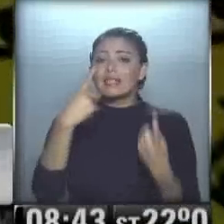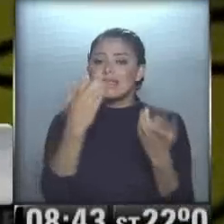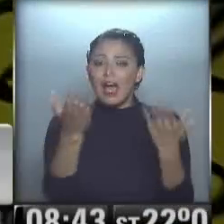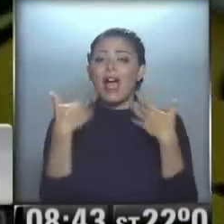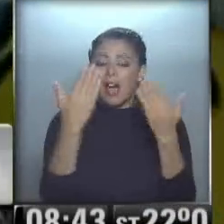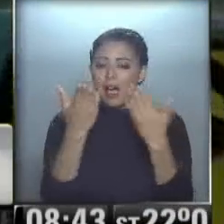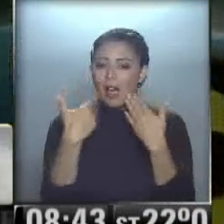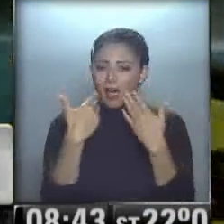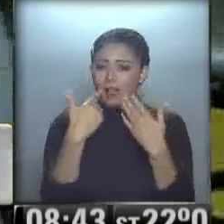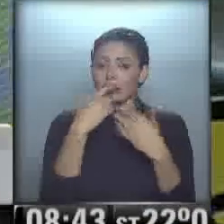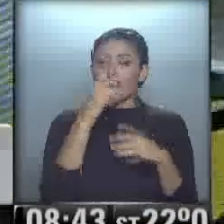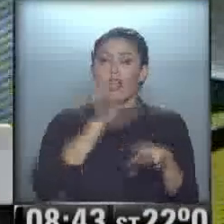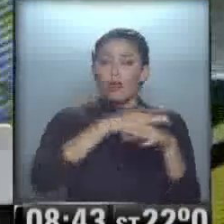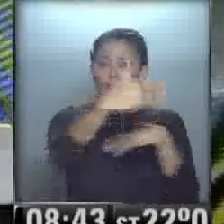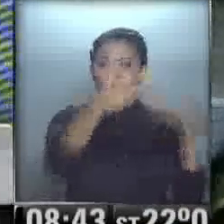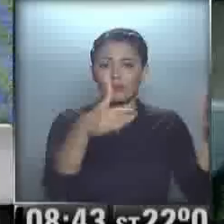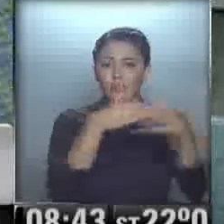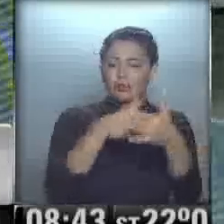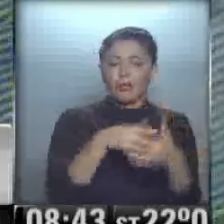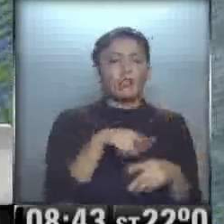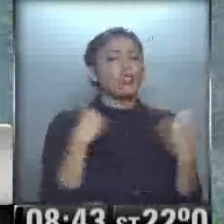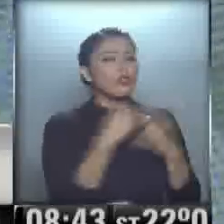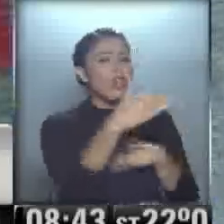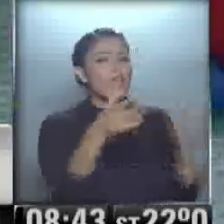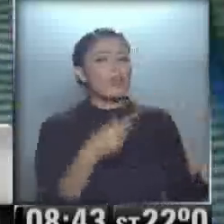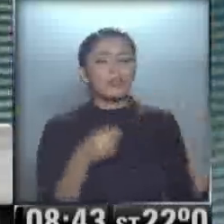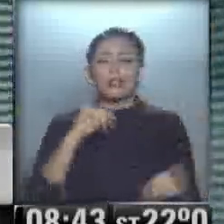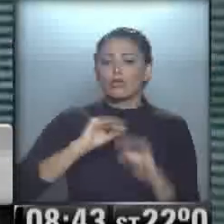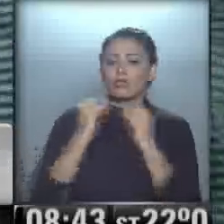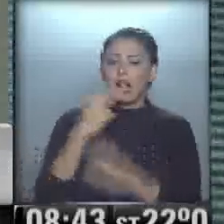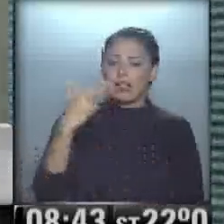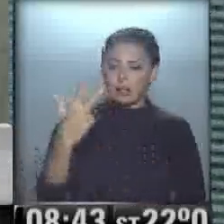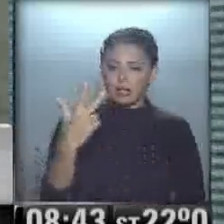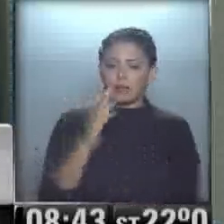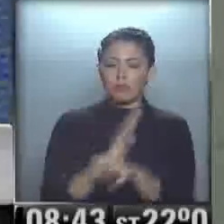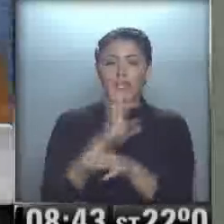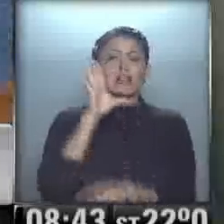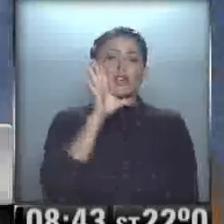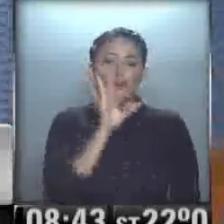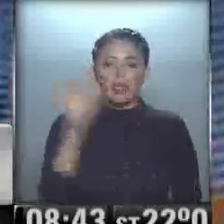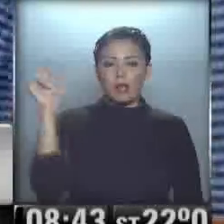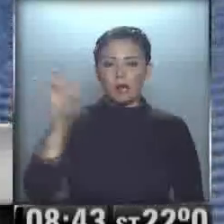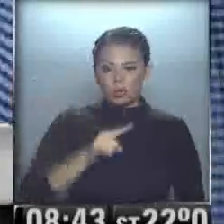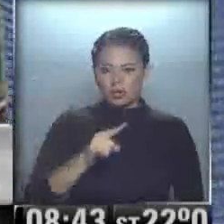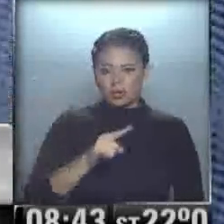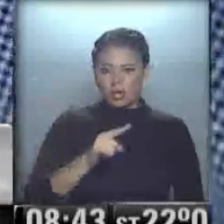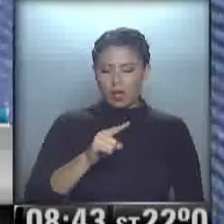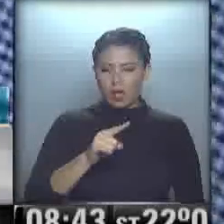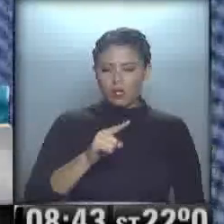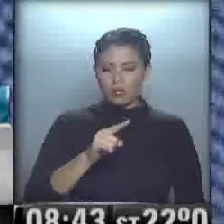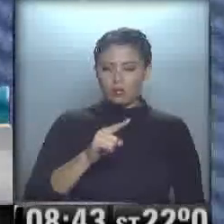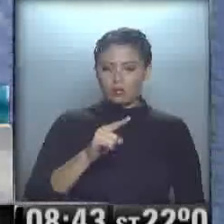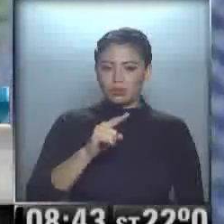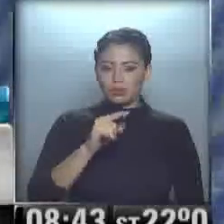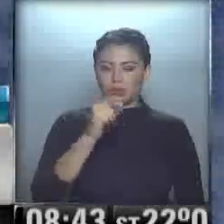estar mayormente ventilado Cuántos containers serían serían tres containers que equivalen a un 50% de capcidad